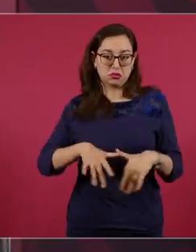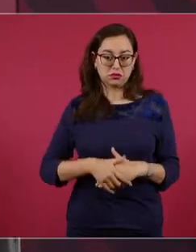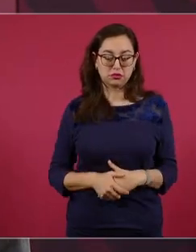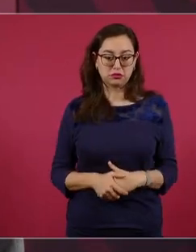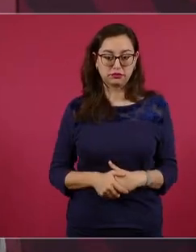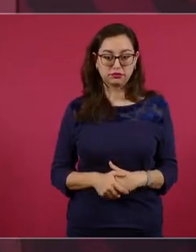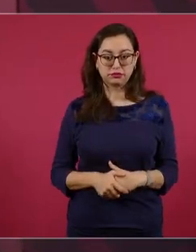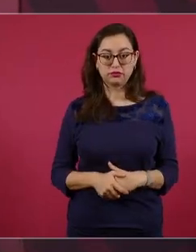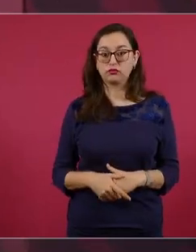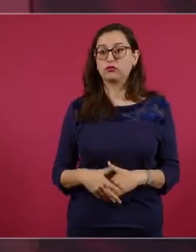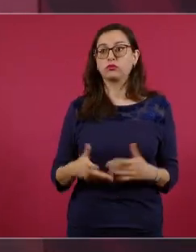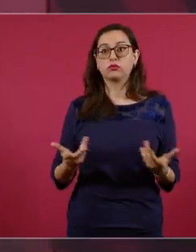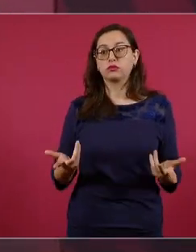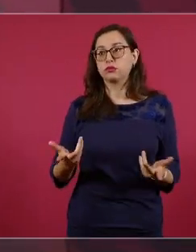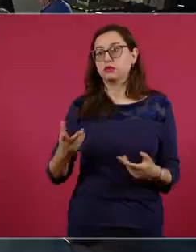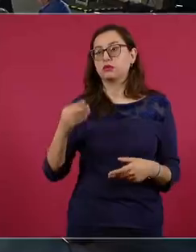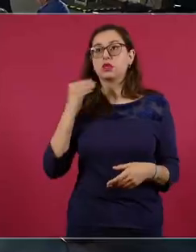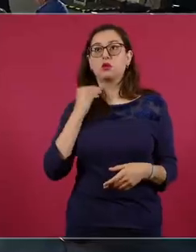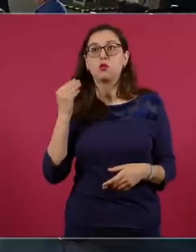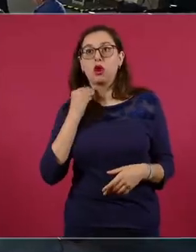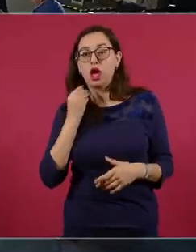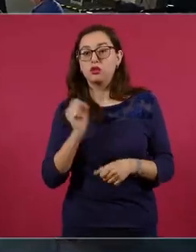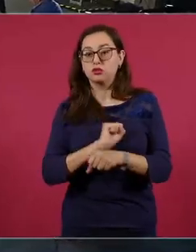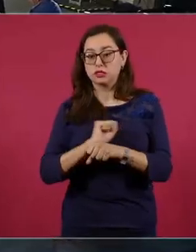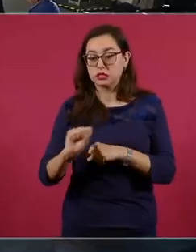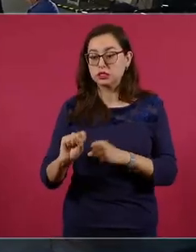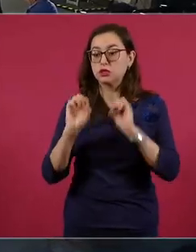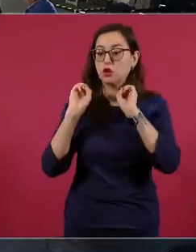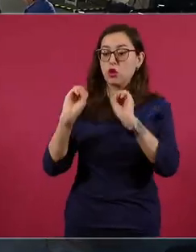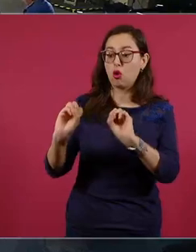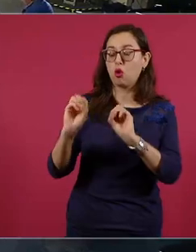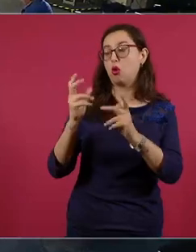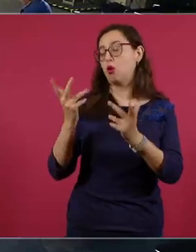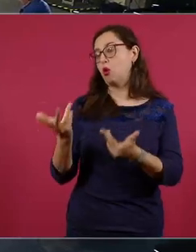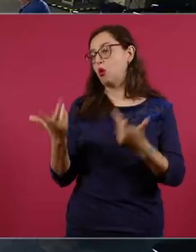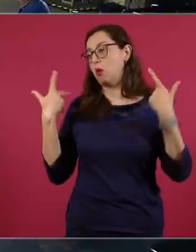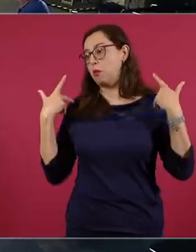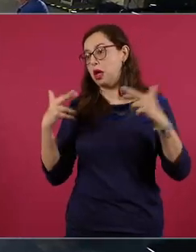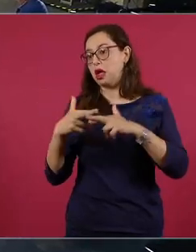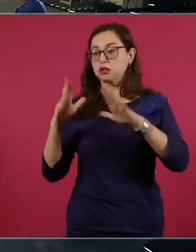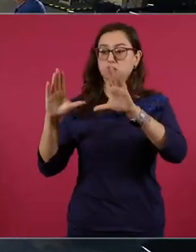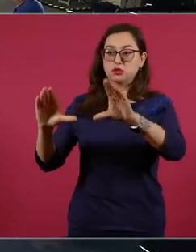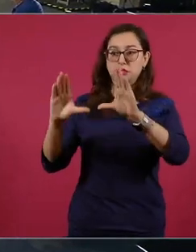voy a la docencia. O tiene como opción,